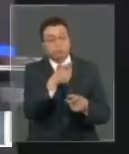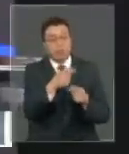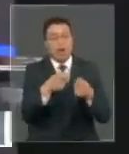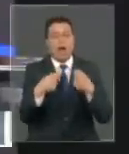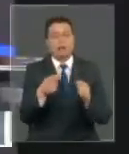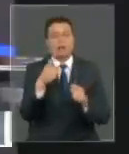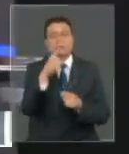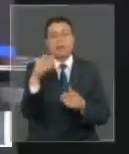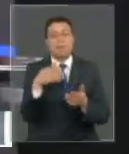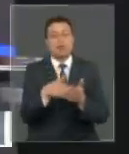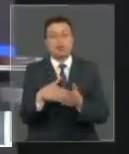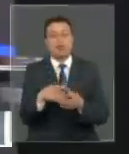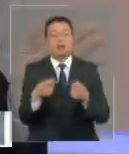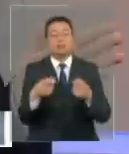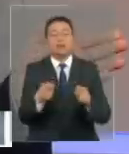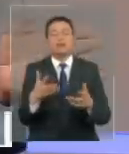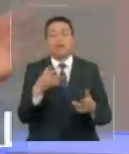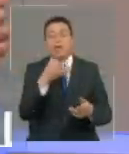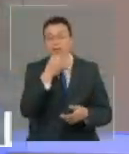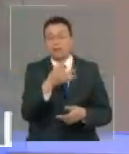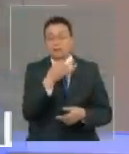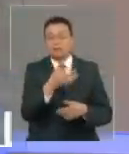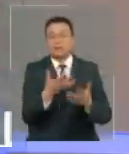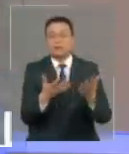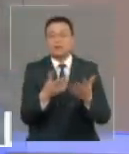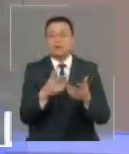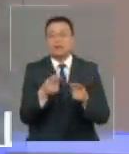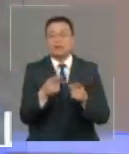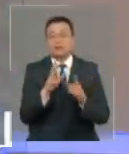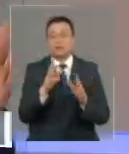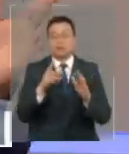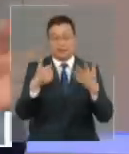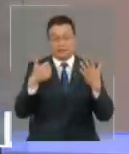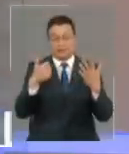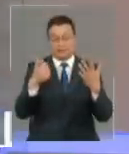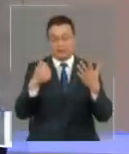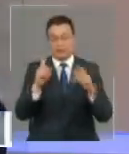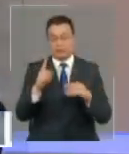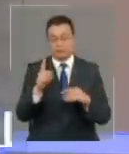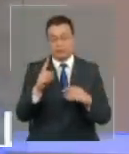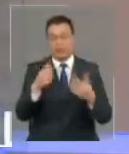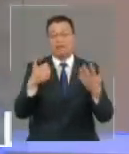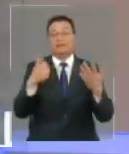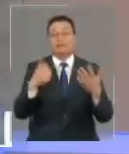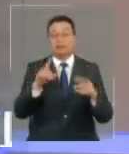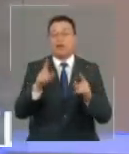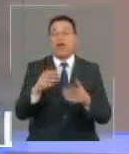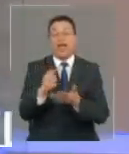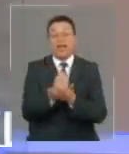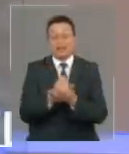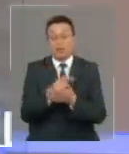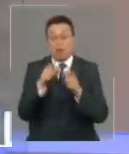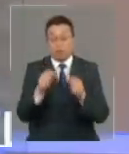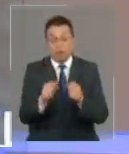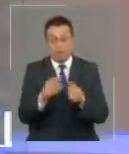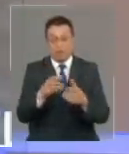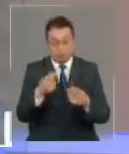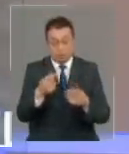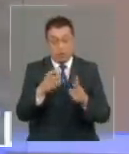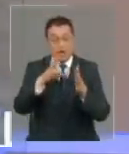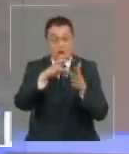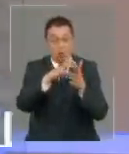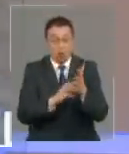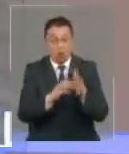se gastan 100 millones de pesos municipales? No, se gastan algo más, donde no, algo donde más de 60, pero espérense, no es el medicamento. Para llegar al precio